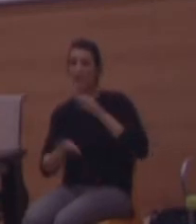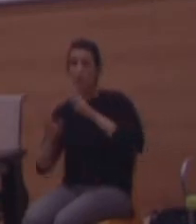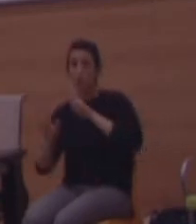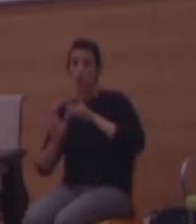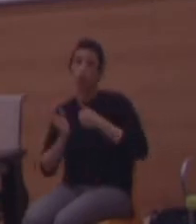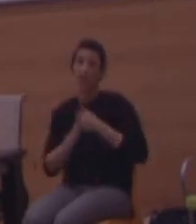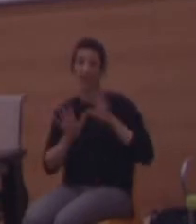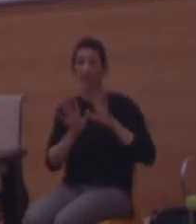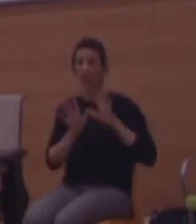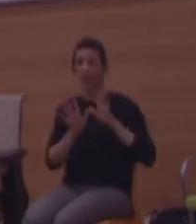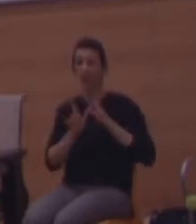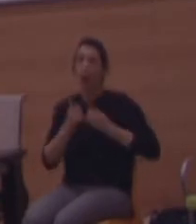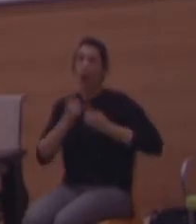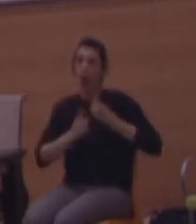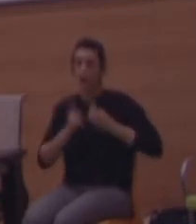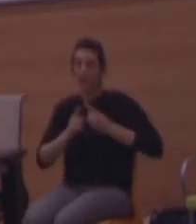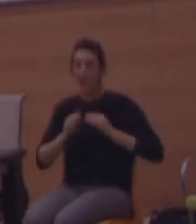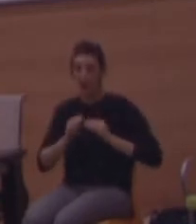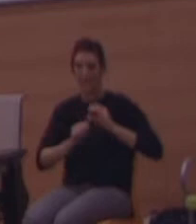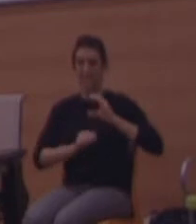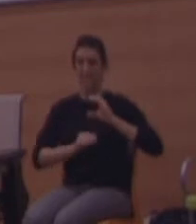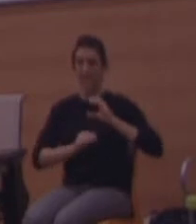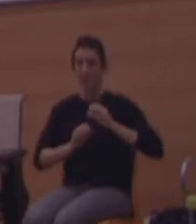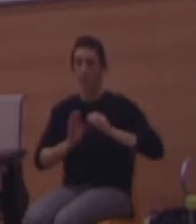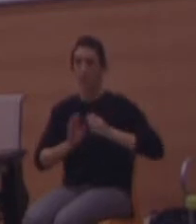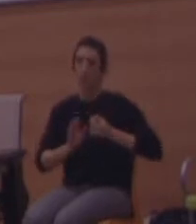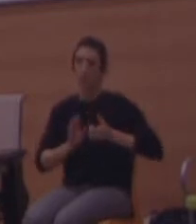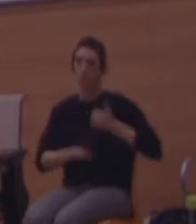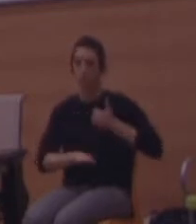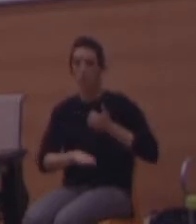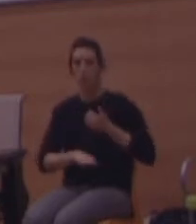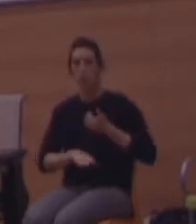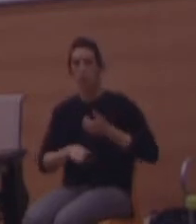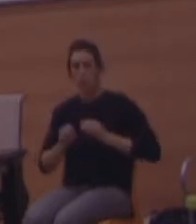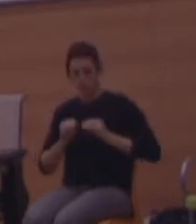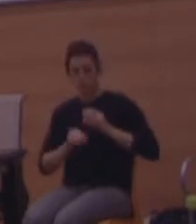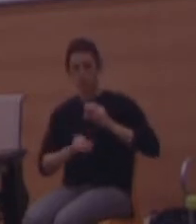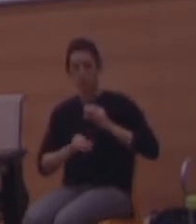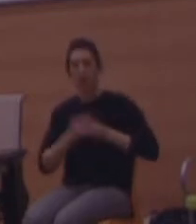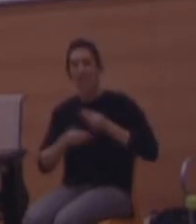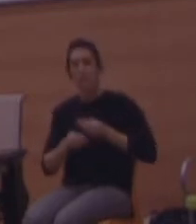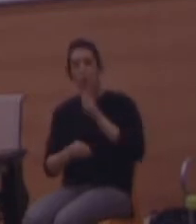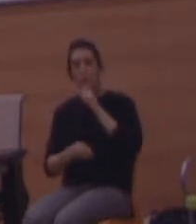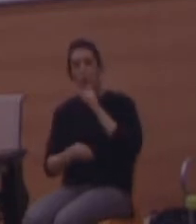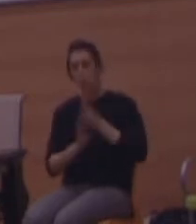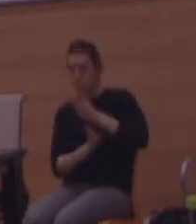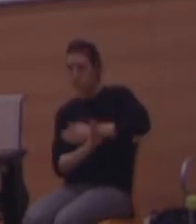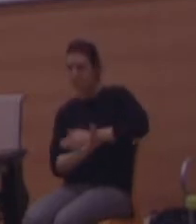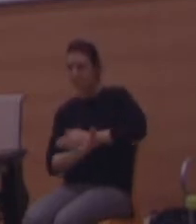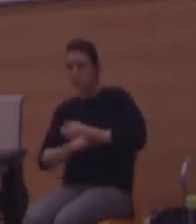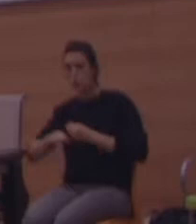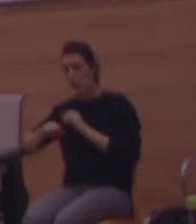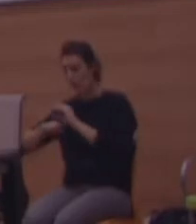pero hay veces que hay que aumentar el grosor y serían entre 15 y 20. ¿Cómo lo hacemos? Para aumentar los grosores utilizaríamos un fieltro